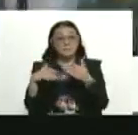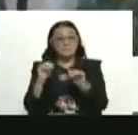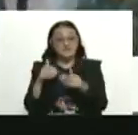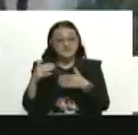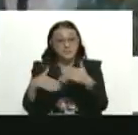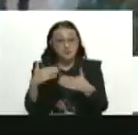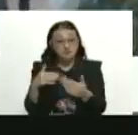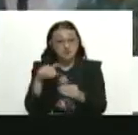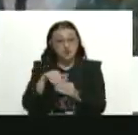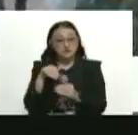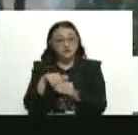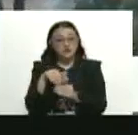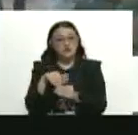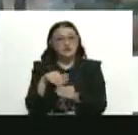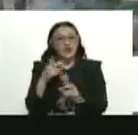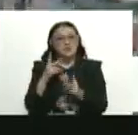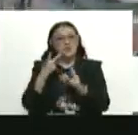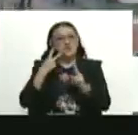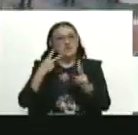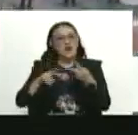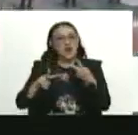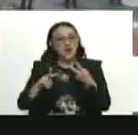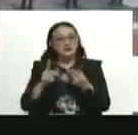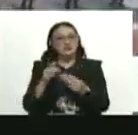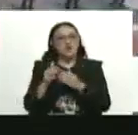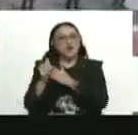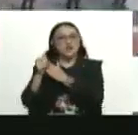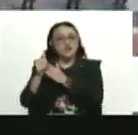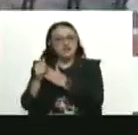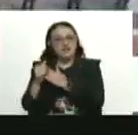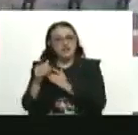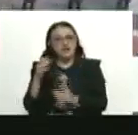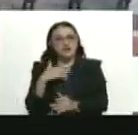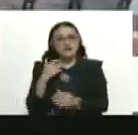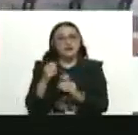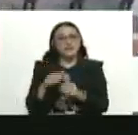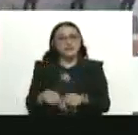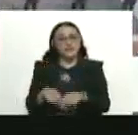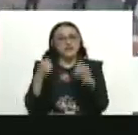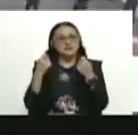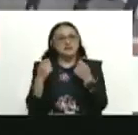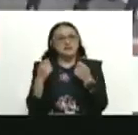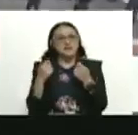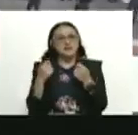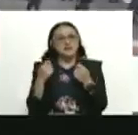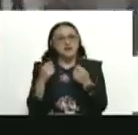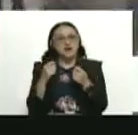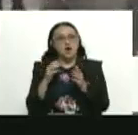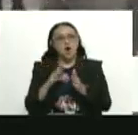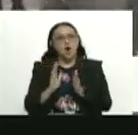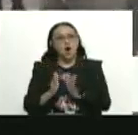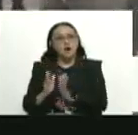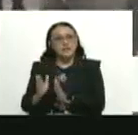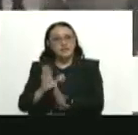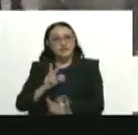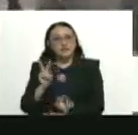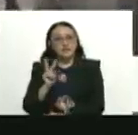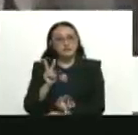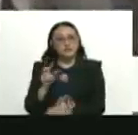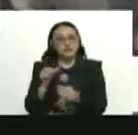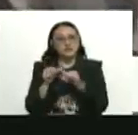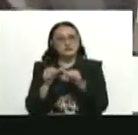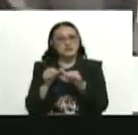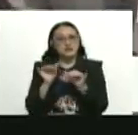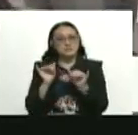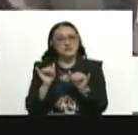aparecen actores pseudolíderes, demagogos y agoreros buscando desestabilizar y subvertir el orden, siguiendo los mismos guiones